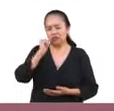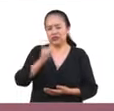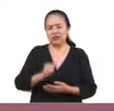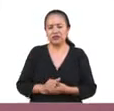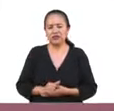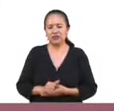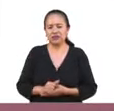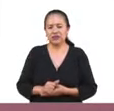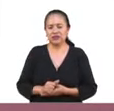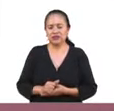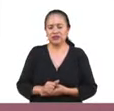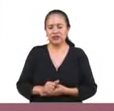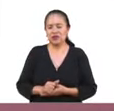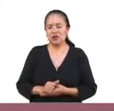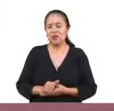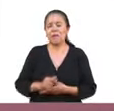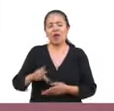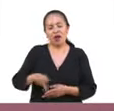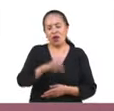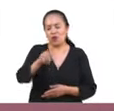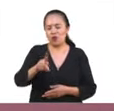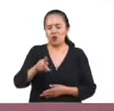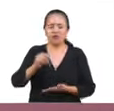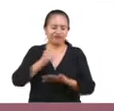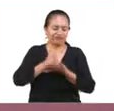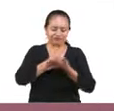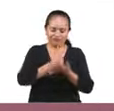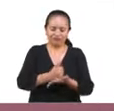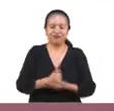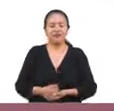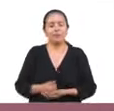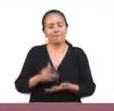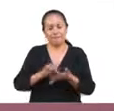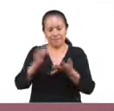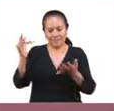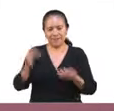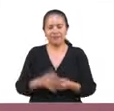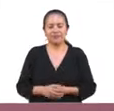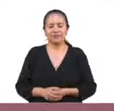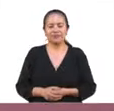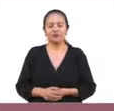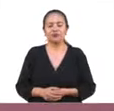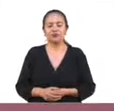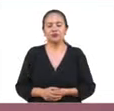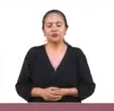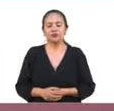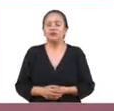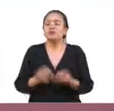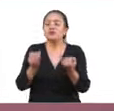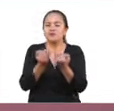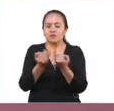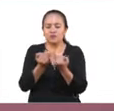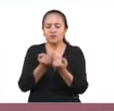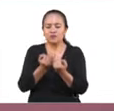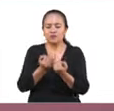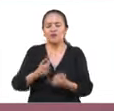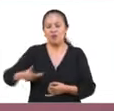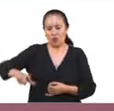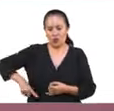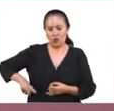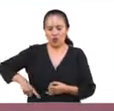por delante al pueblo de México. Agradecemos también la sensibilidad del gobierno de la